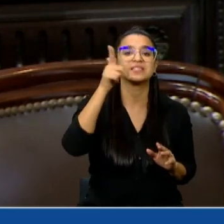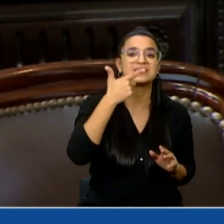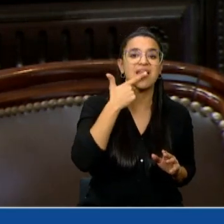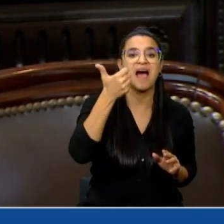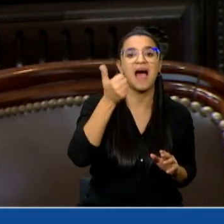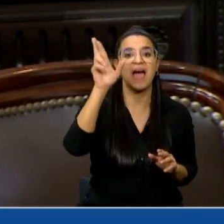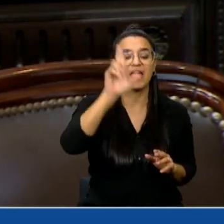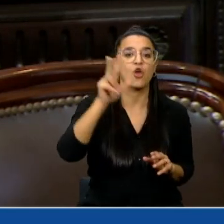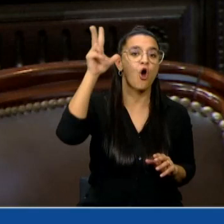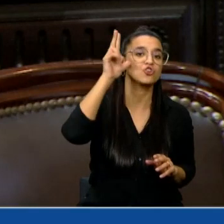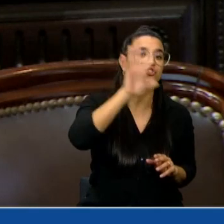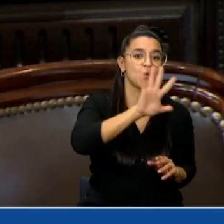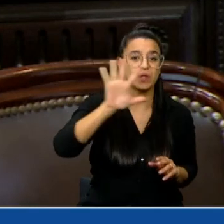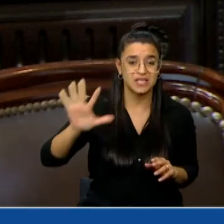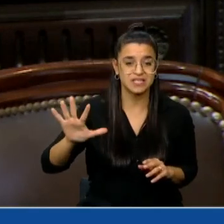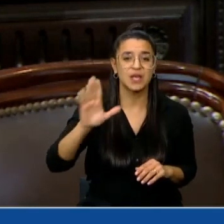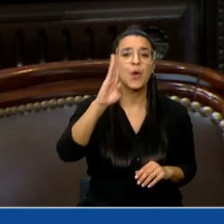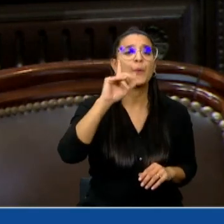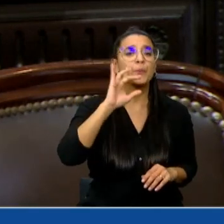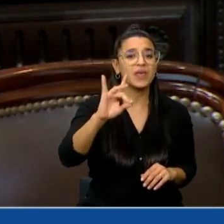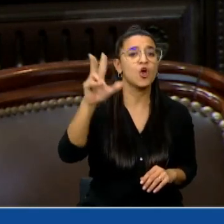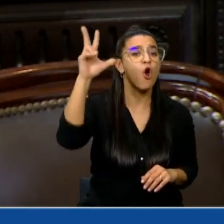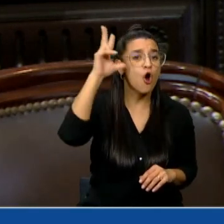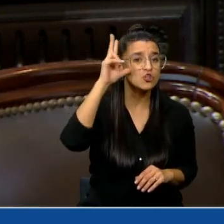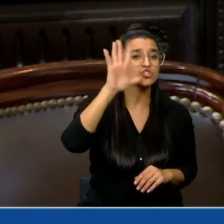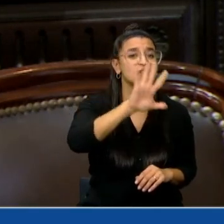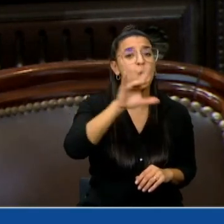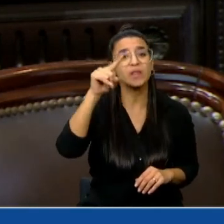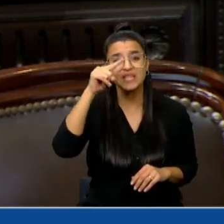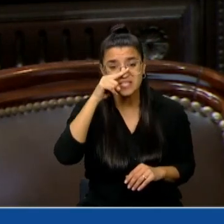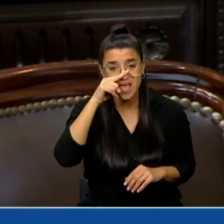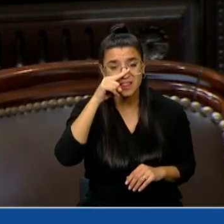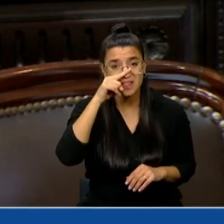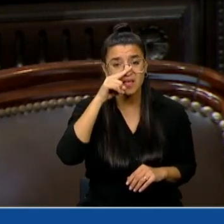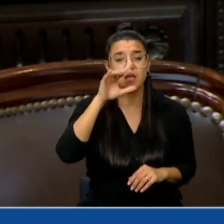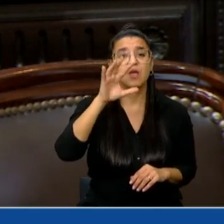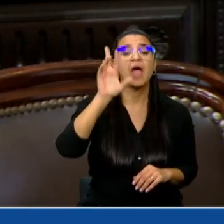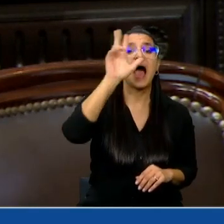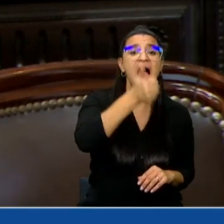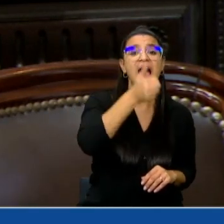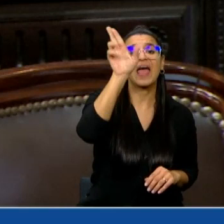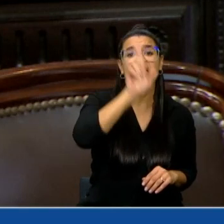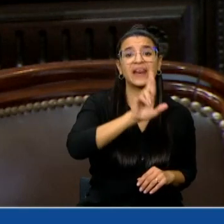BIT 855 y BIT 857